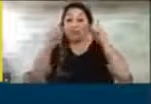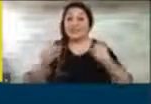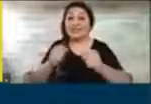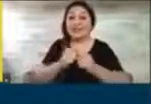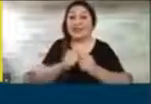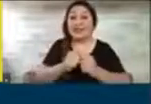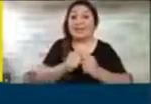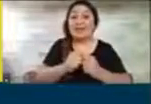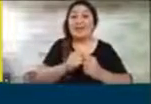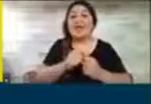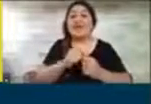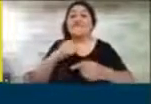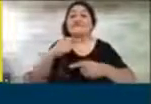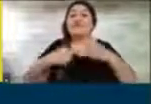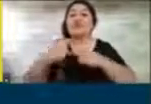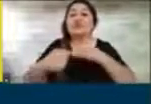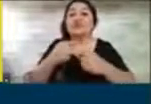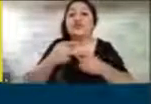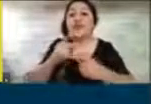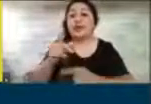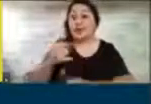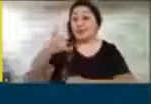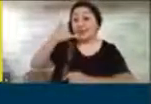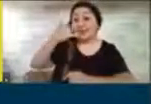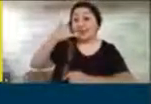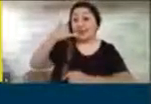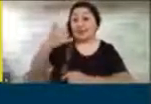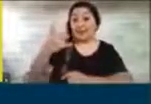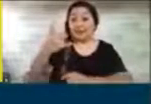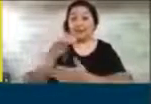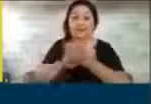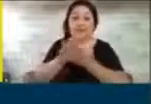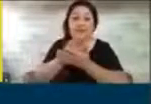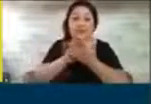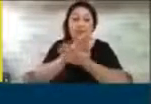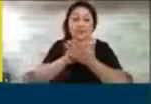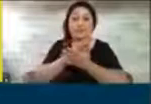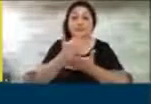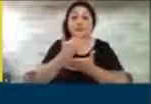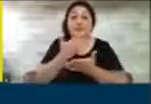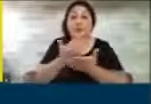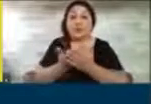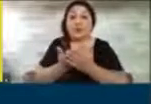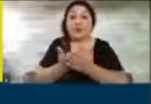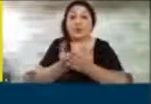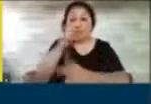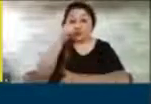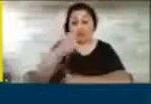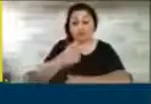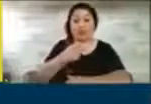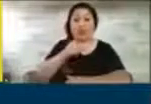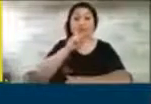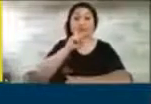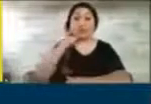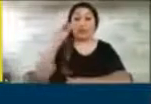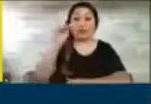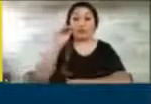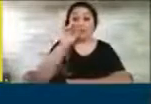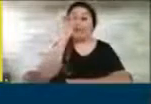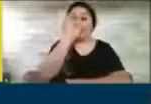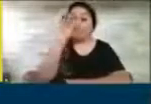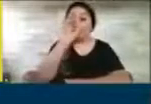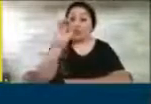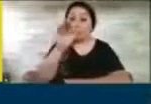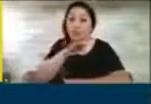con tu teléfono o sea que siempre cuando uno tiene discapacidad busca un estacionamiento especial